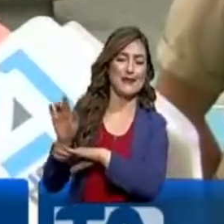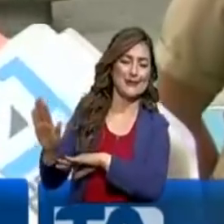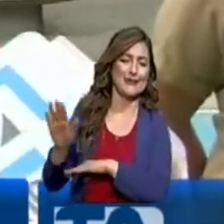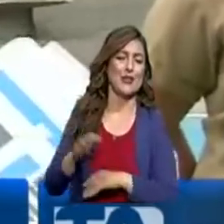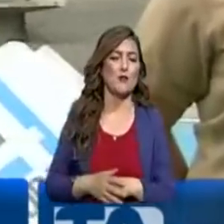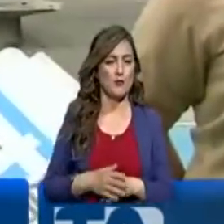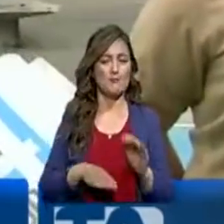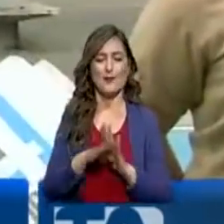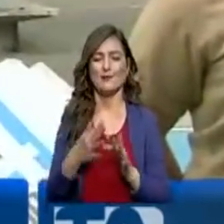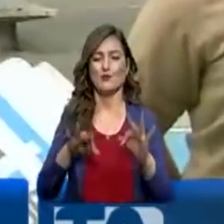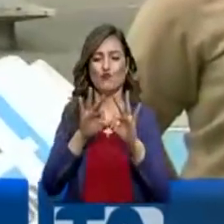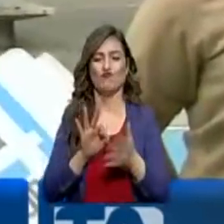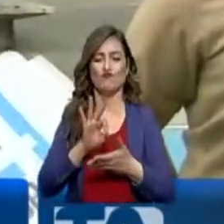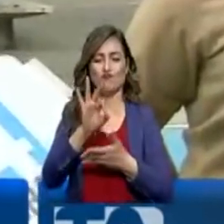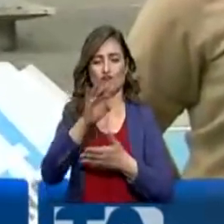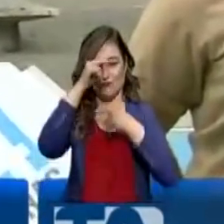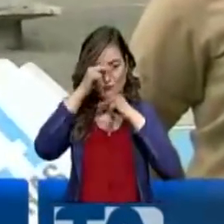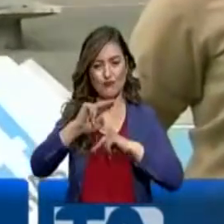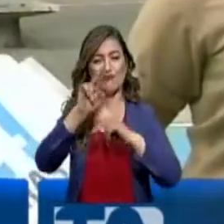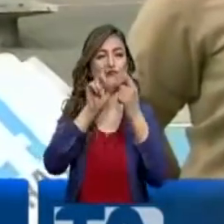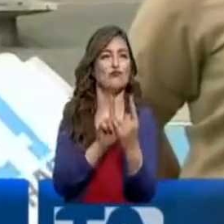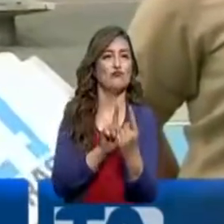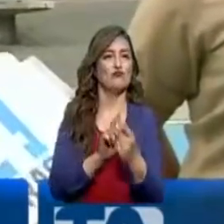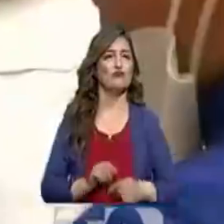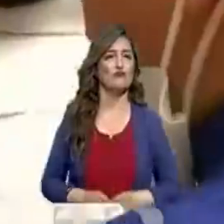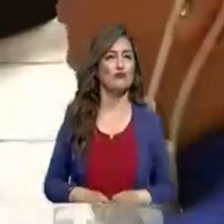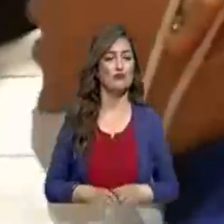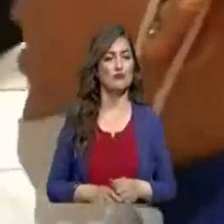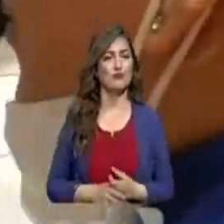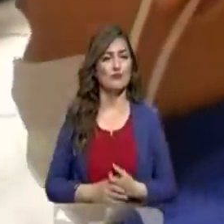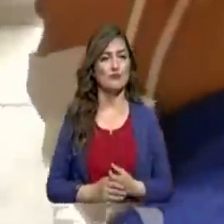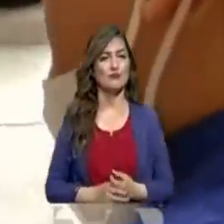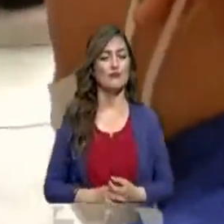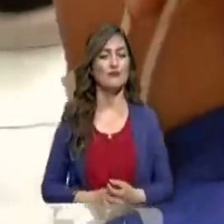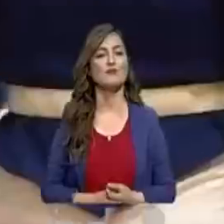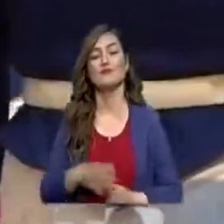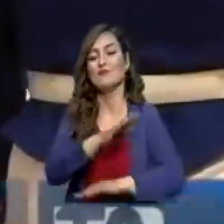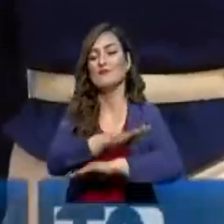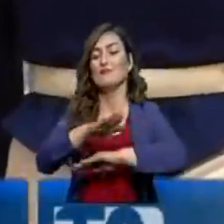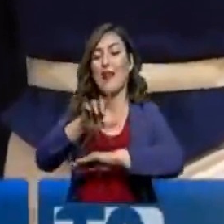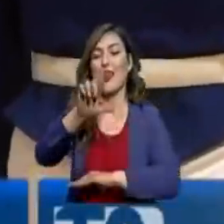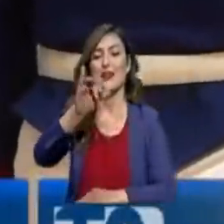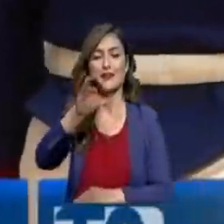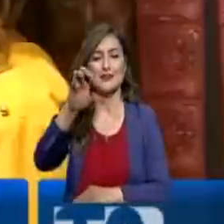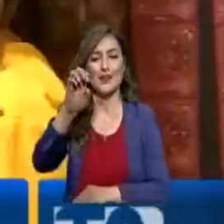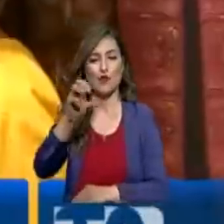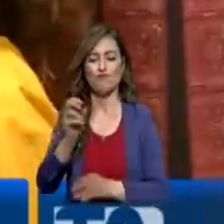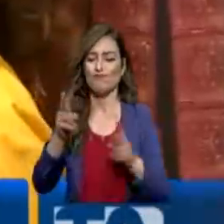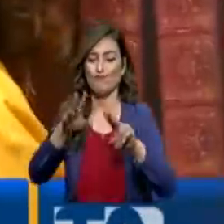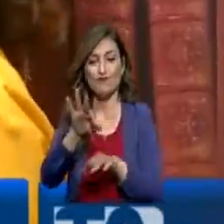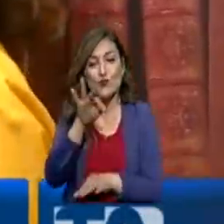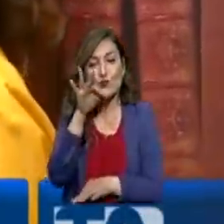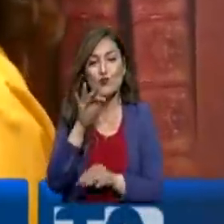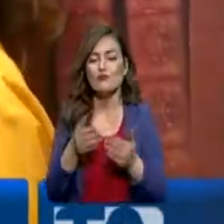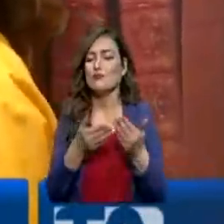más grande la representación y el honor que tenemos hacia ellos el día de hoy. Los alumnos del Liceo Naval también se sumaron a la ceremonia. El evento